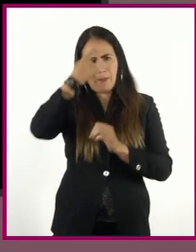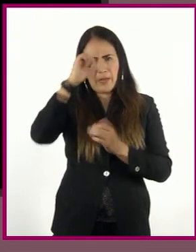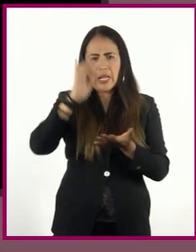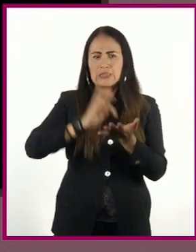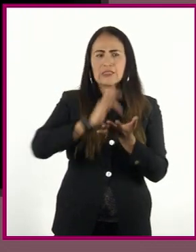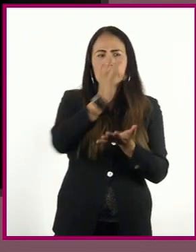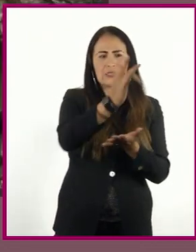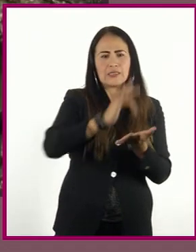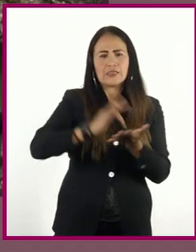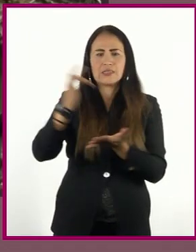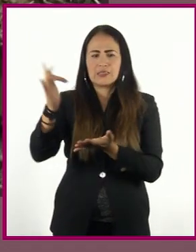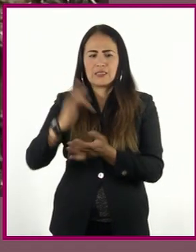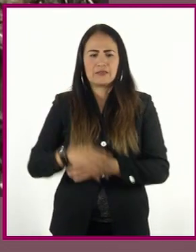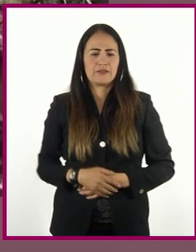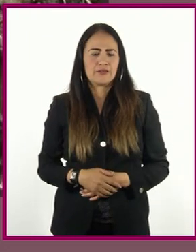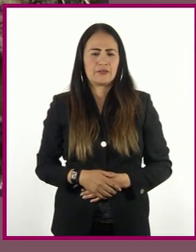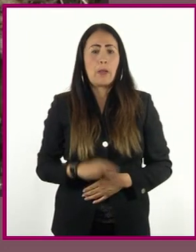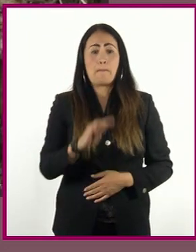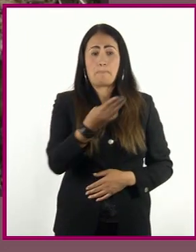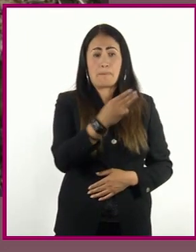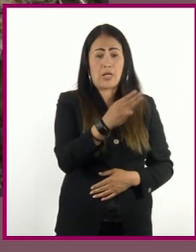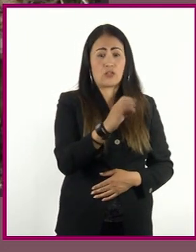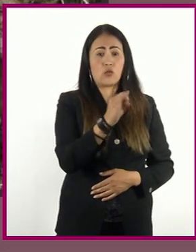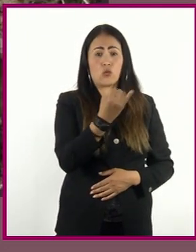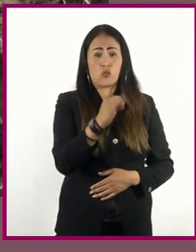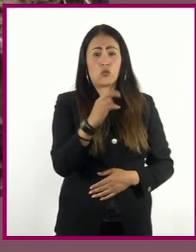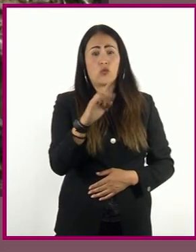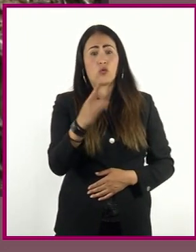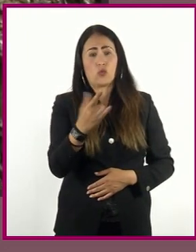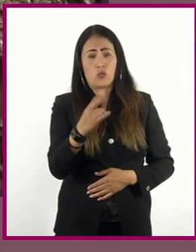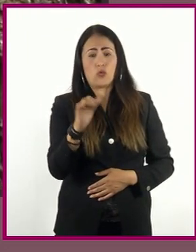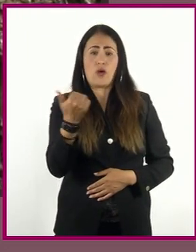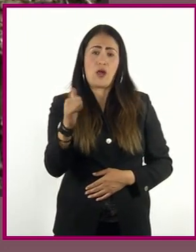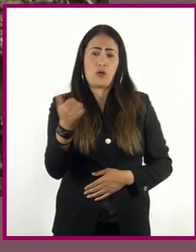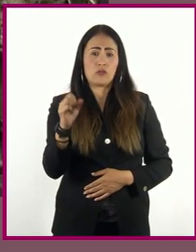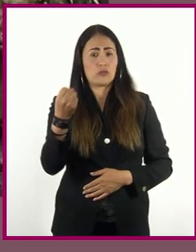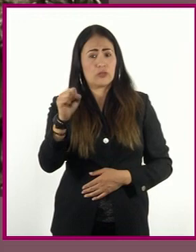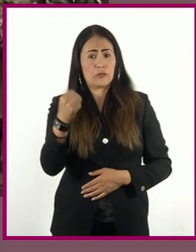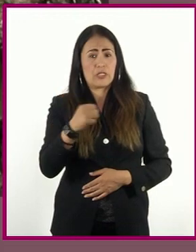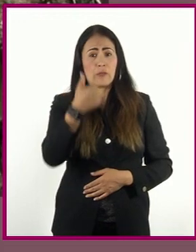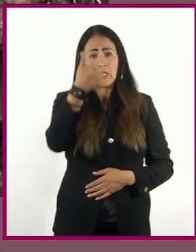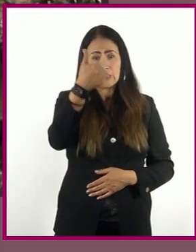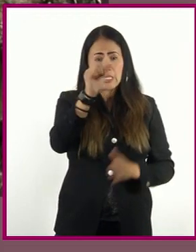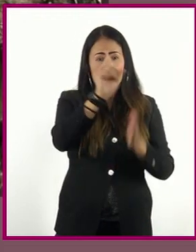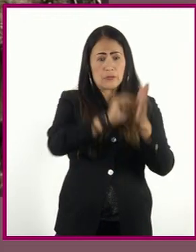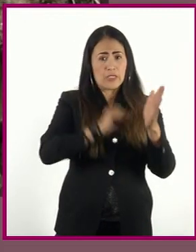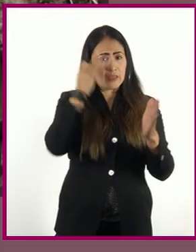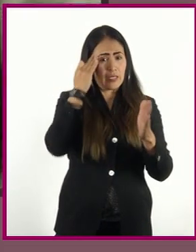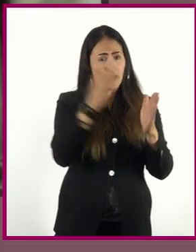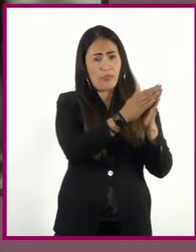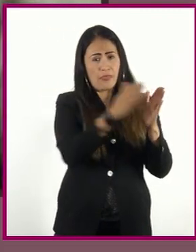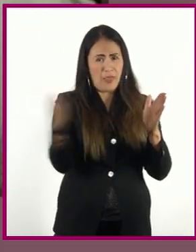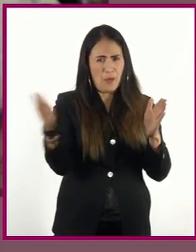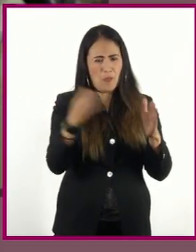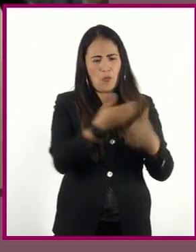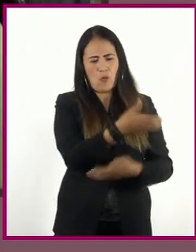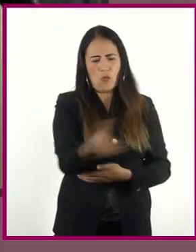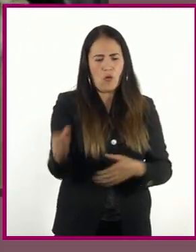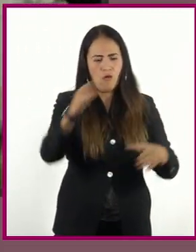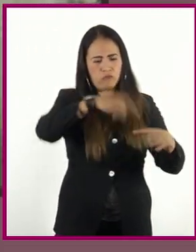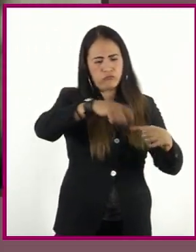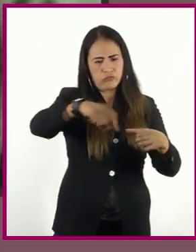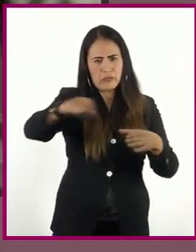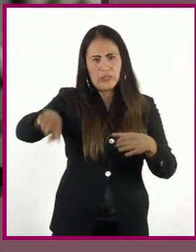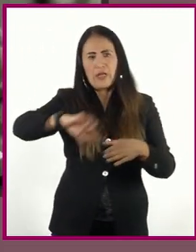sea, las gracias, ¿no? Entonces tenemos mayo, junio, julio, agosto, septiembre, son 6 meses, que es el periodo agrícola más importante, y luego nos va a venir